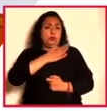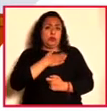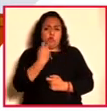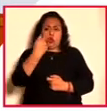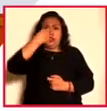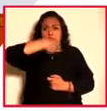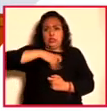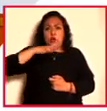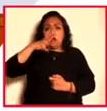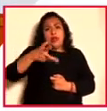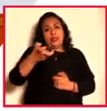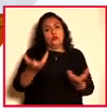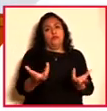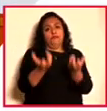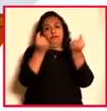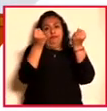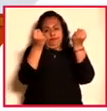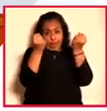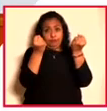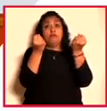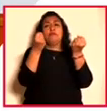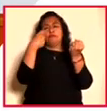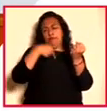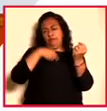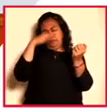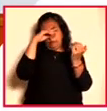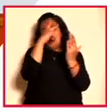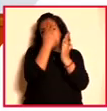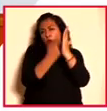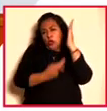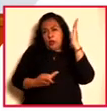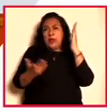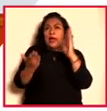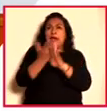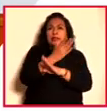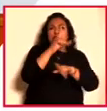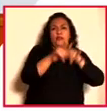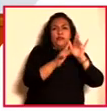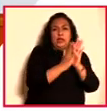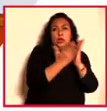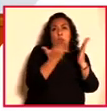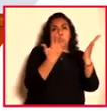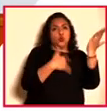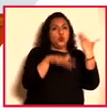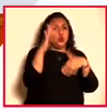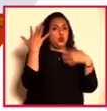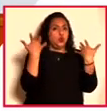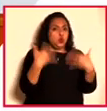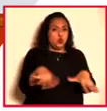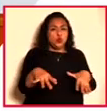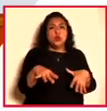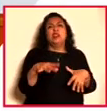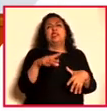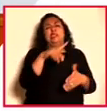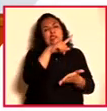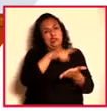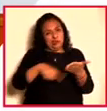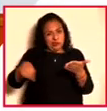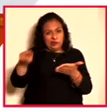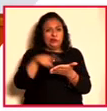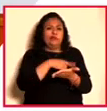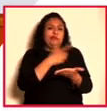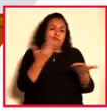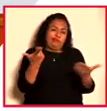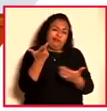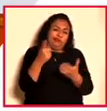que somos. Yo creo que es un programa, así como tuvimos la Feria del Libro, que fue muy exitosa y se suspendió, sobre todo por motivo